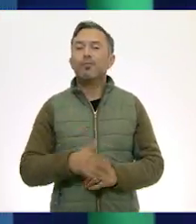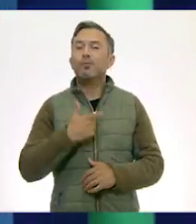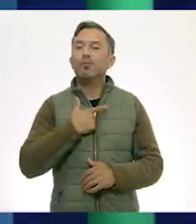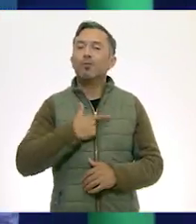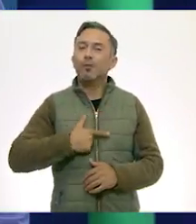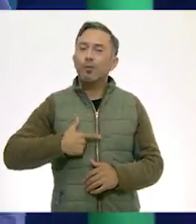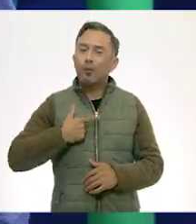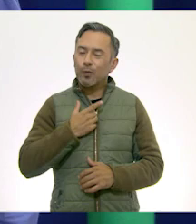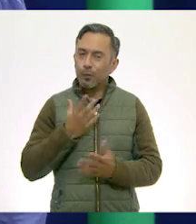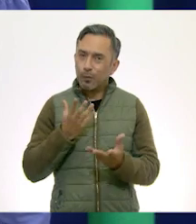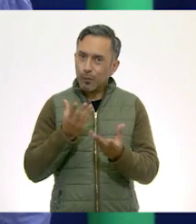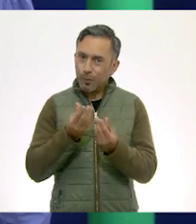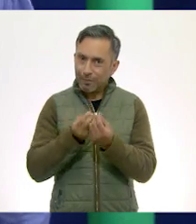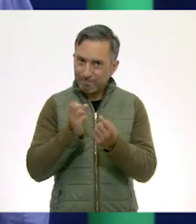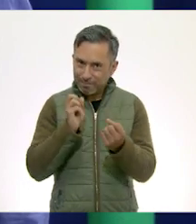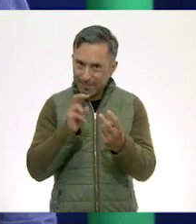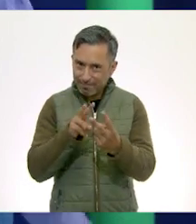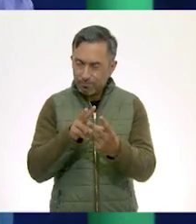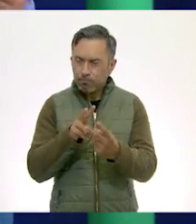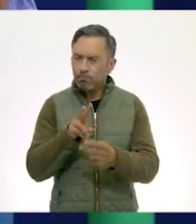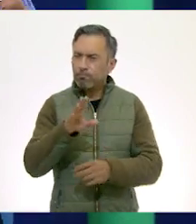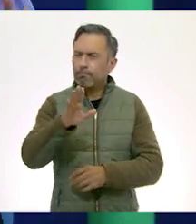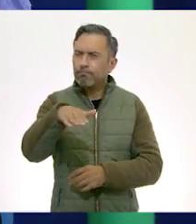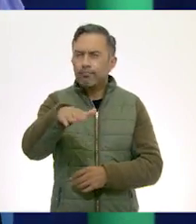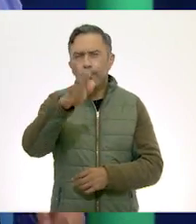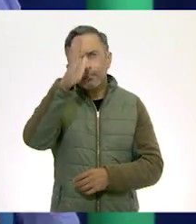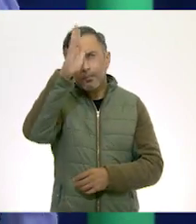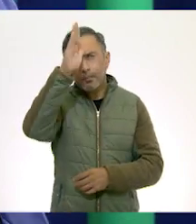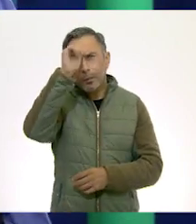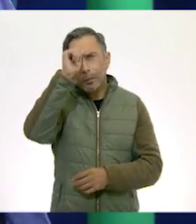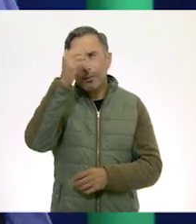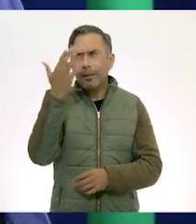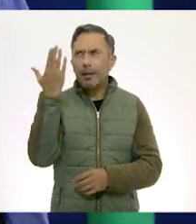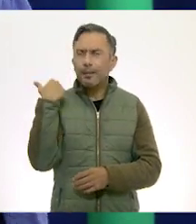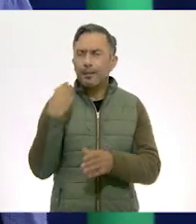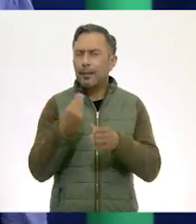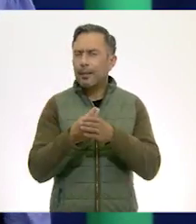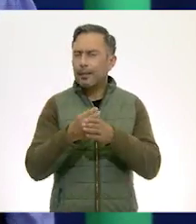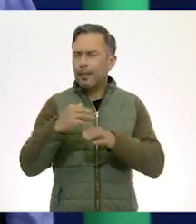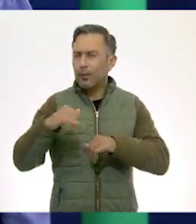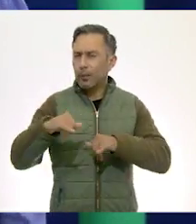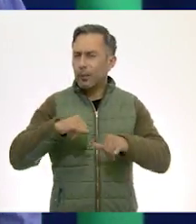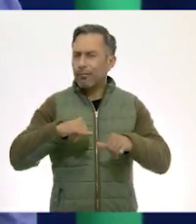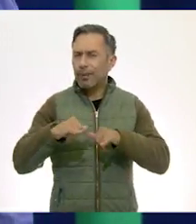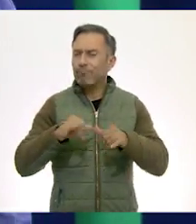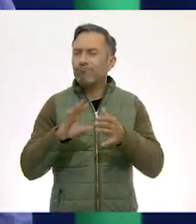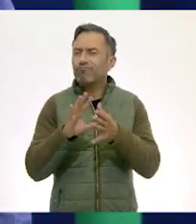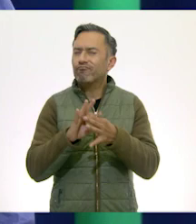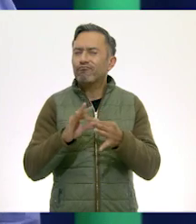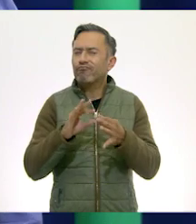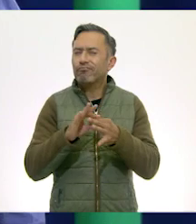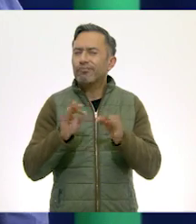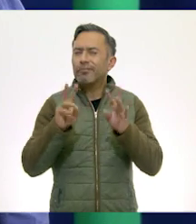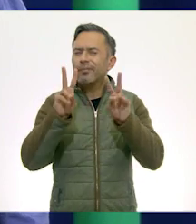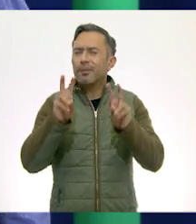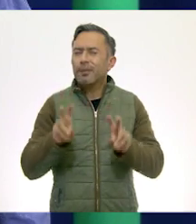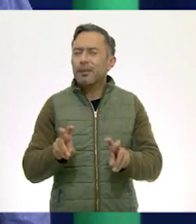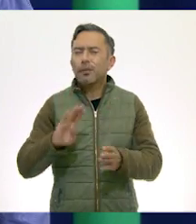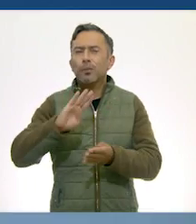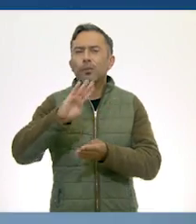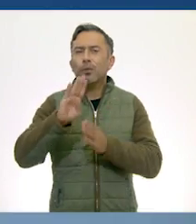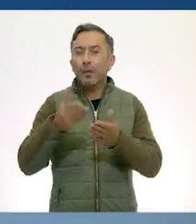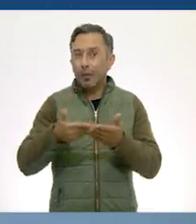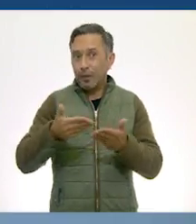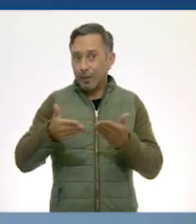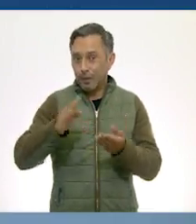ustedes. ¿Se acuerdan que en una clase de geografía estábamos viendo las 7 maravillas del mundo